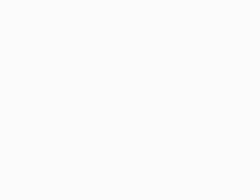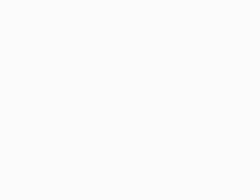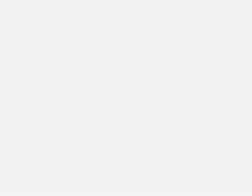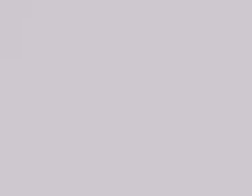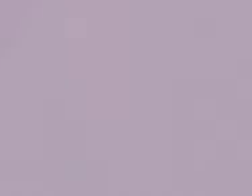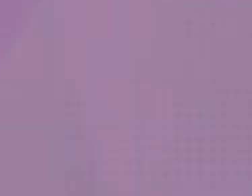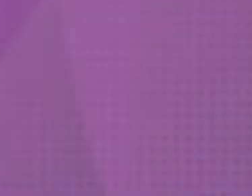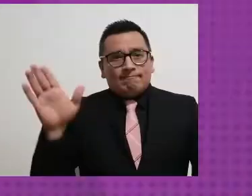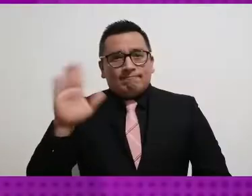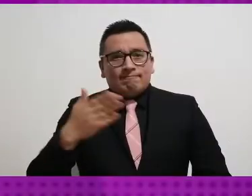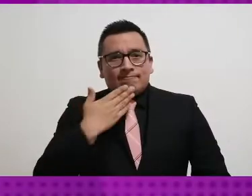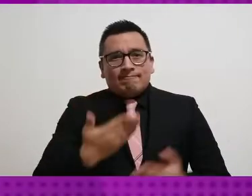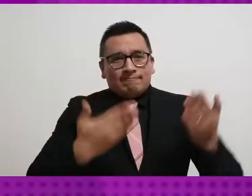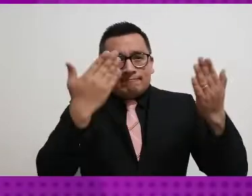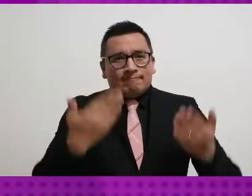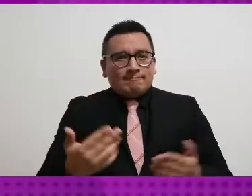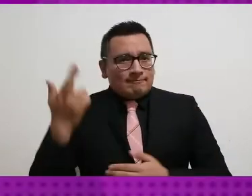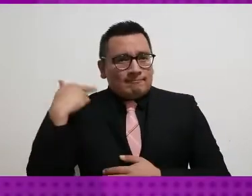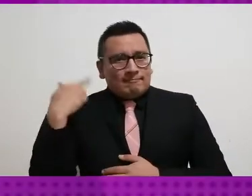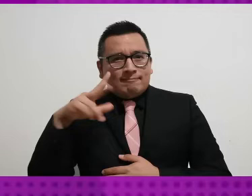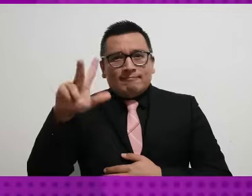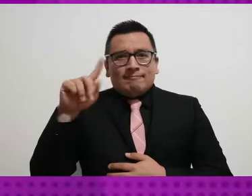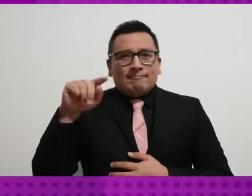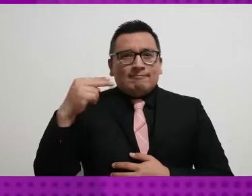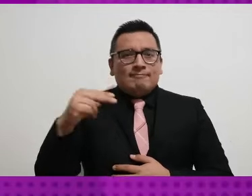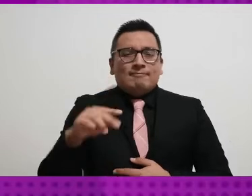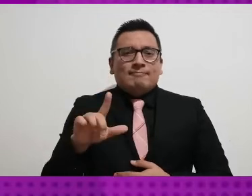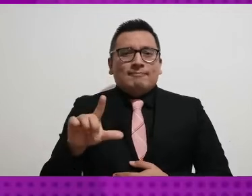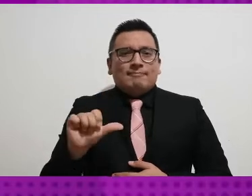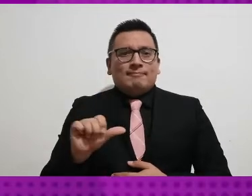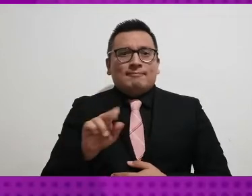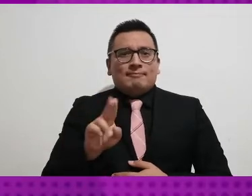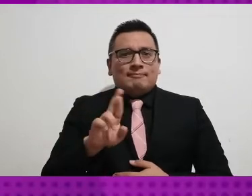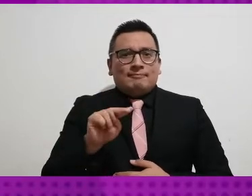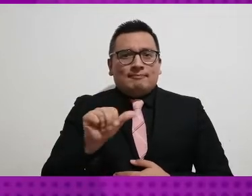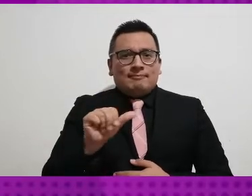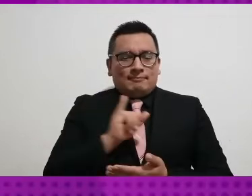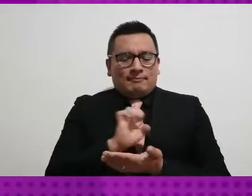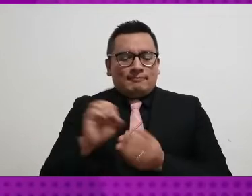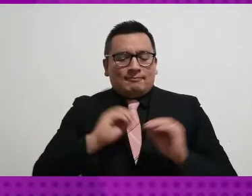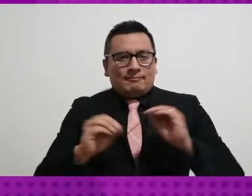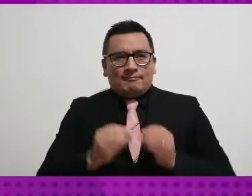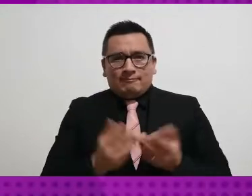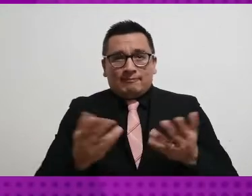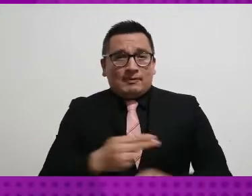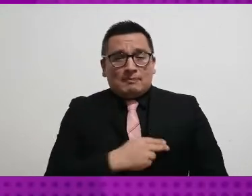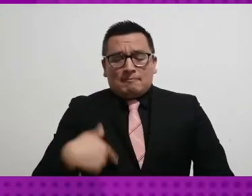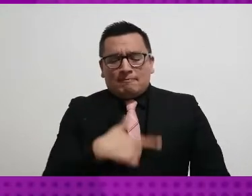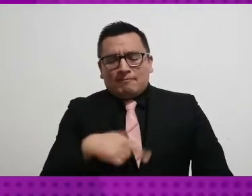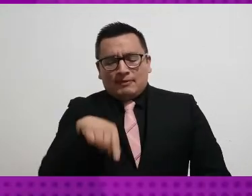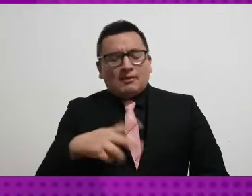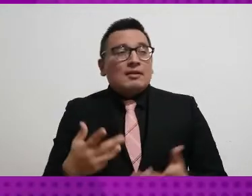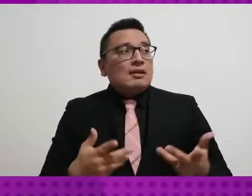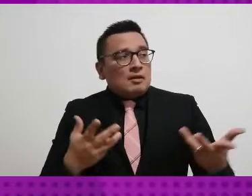entrevista. Hola, ¿qué tal? Bienvenidos a su programa de La Urna, programa de radio y televisión del Instituto Electoral de Coahuila. Y nos da mucho gusto tener